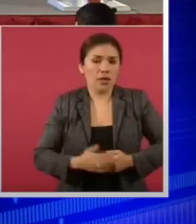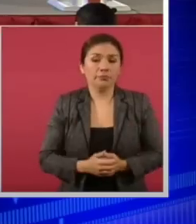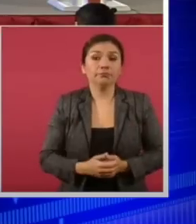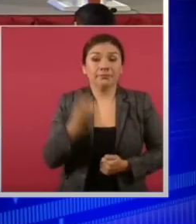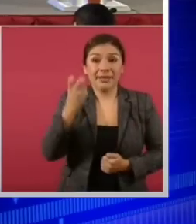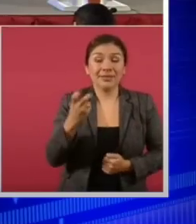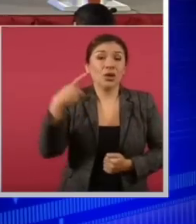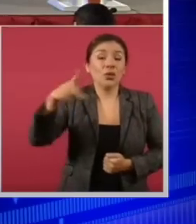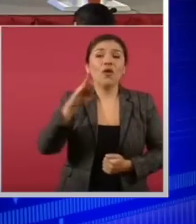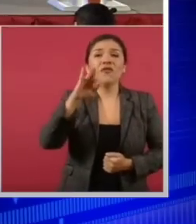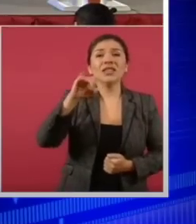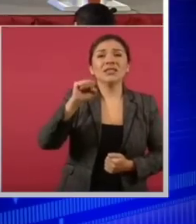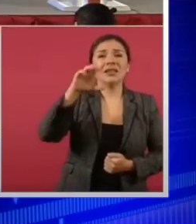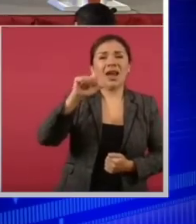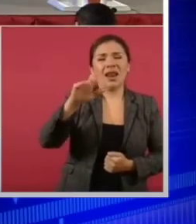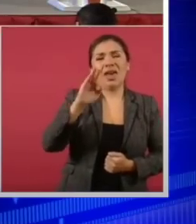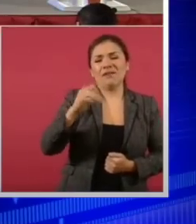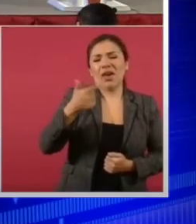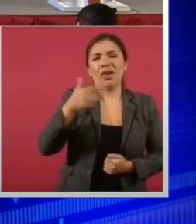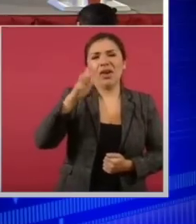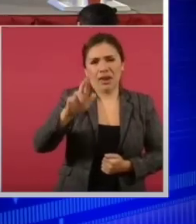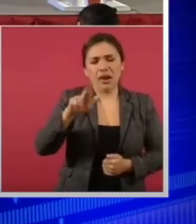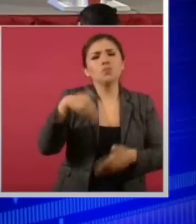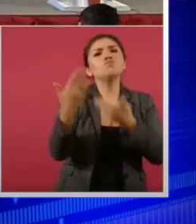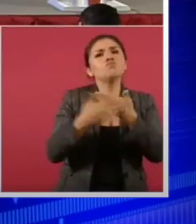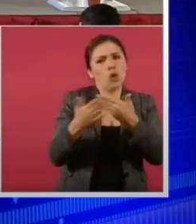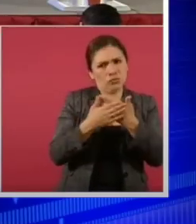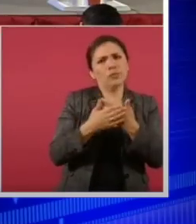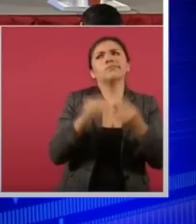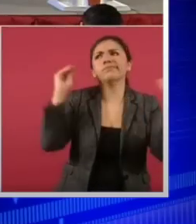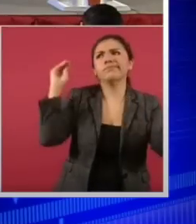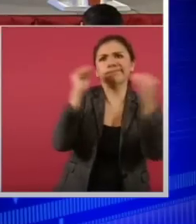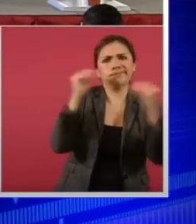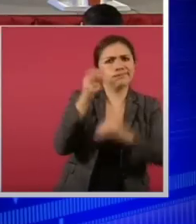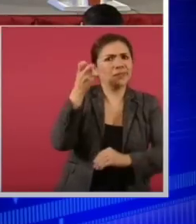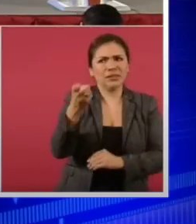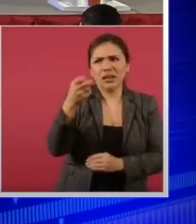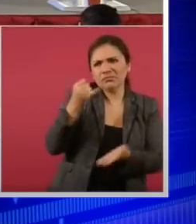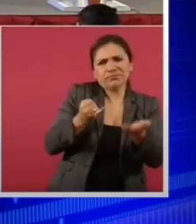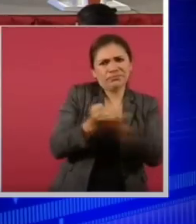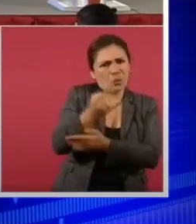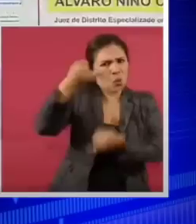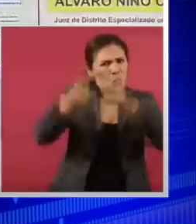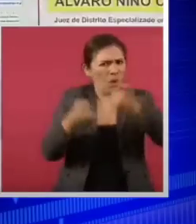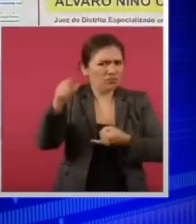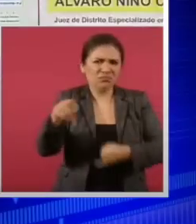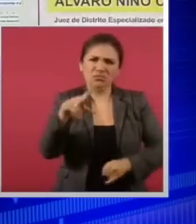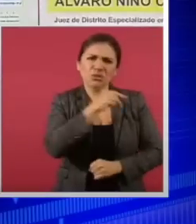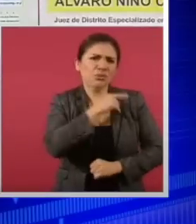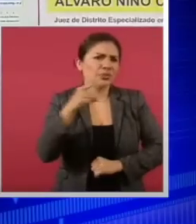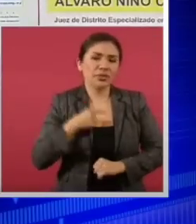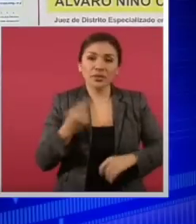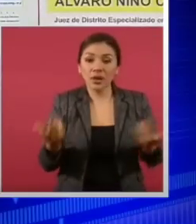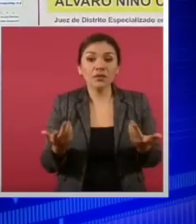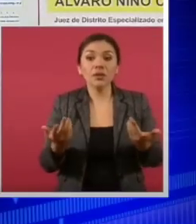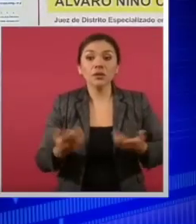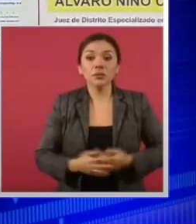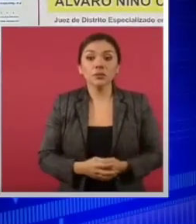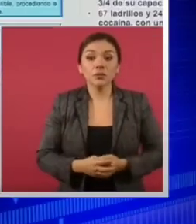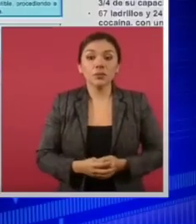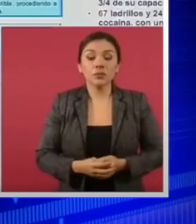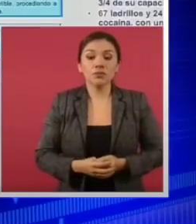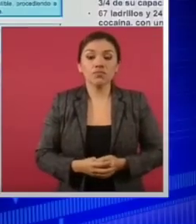general de la república va a pelar esta determinación de este juez siguiente